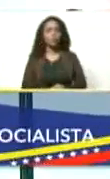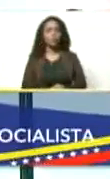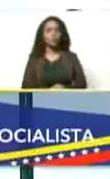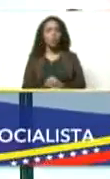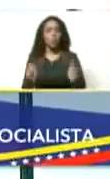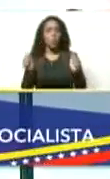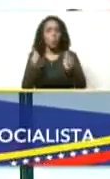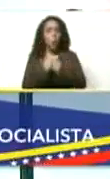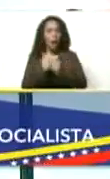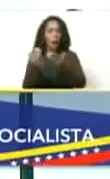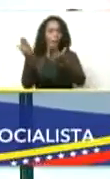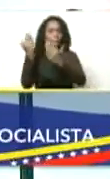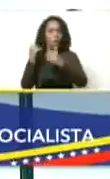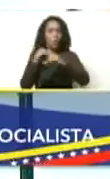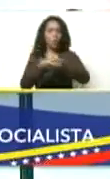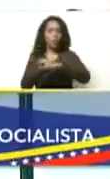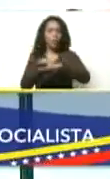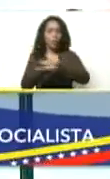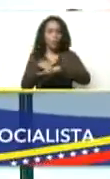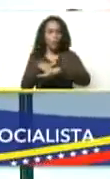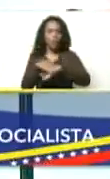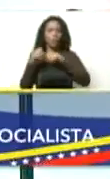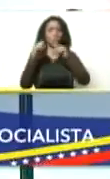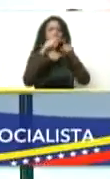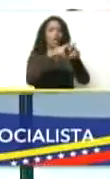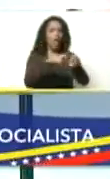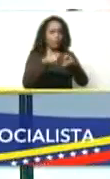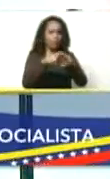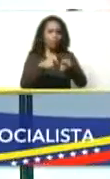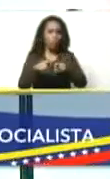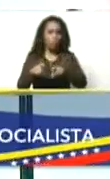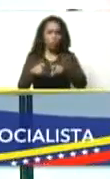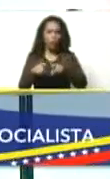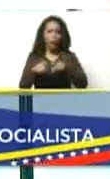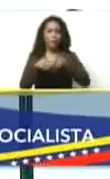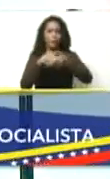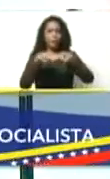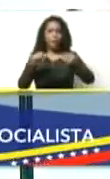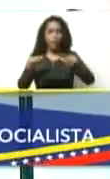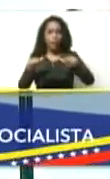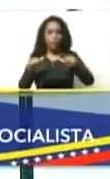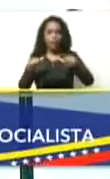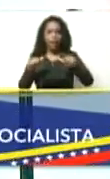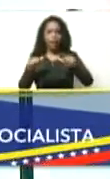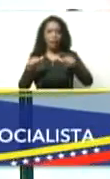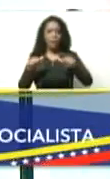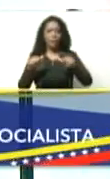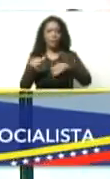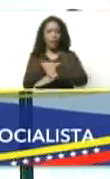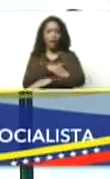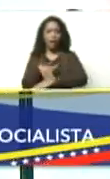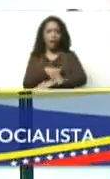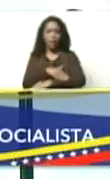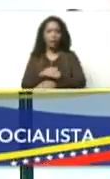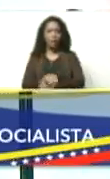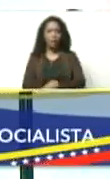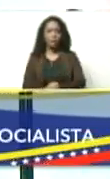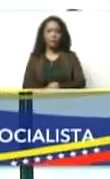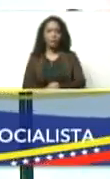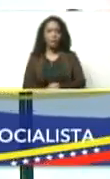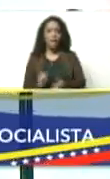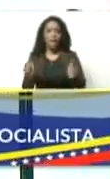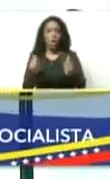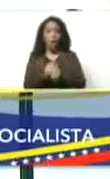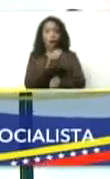con el apoyo del Ministerio de Agricultura y Tierras de Agricultura Urbana y con